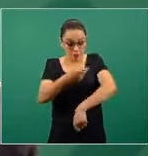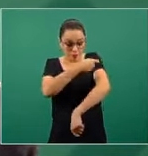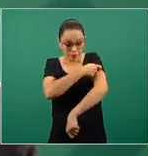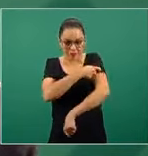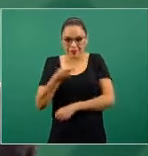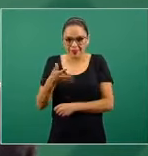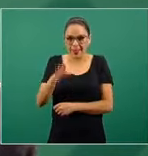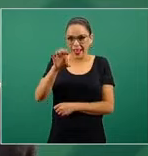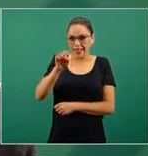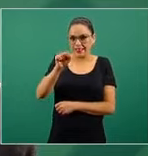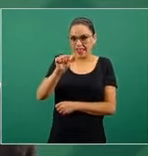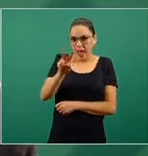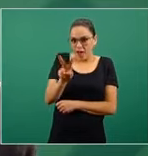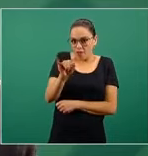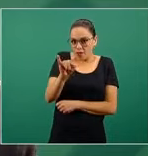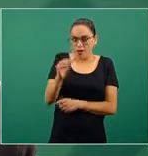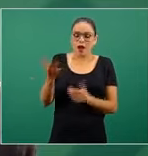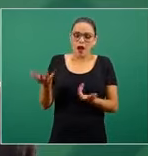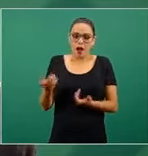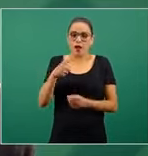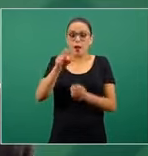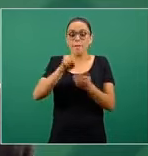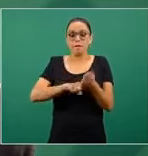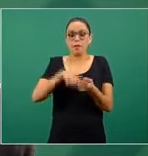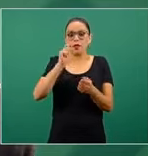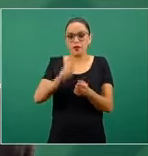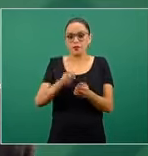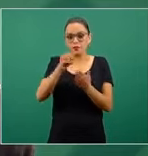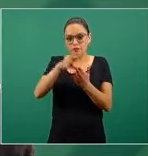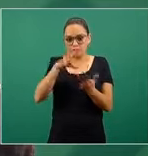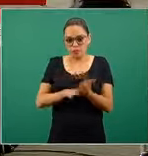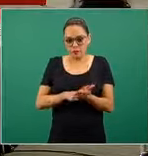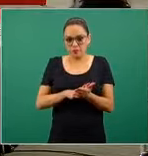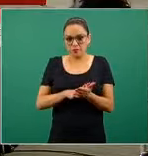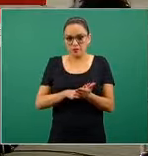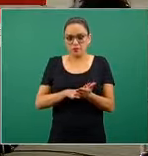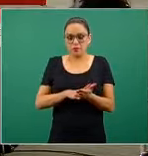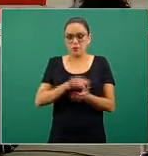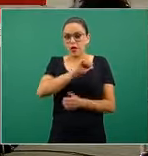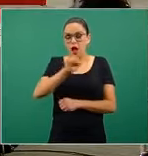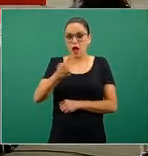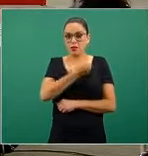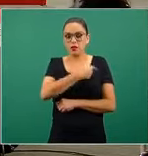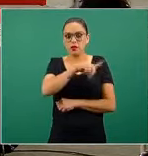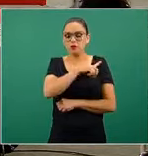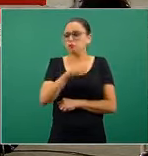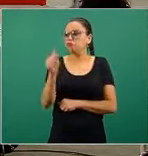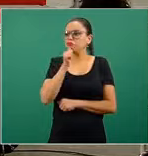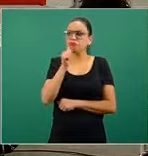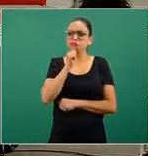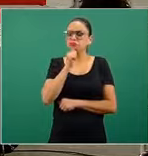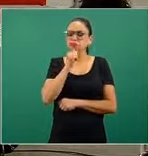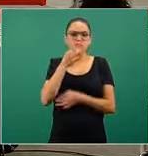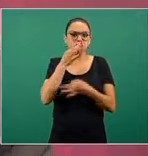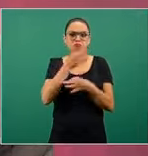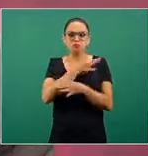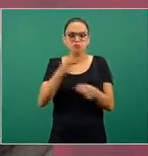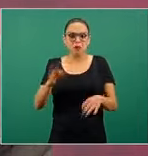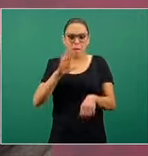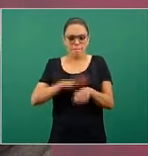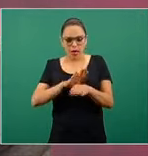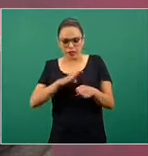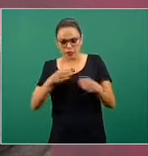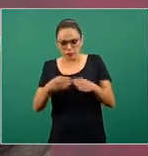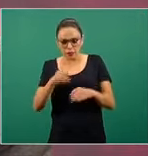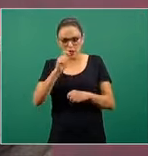y en el registro de emergencia, lo equivalente al registro sanitario, no se indica que haya una contraindicación específica como